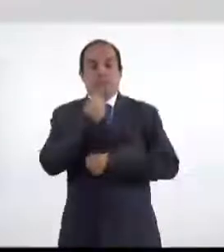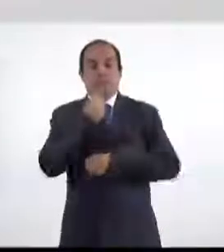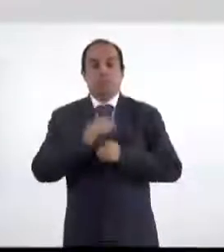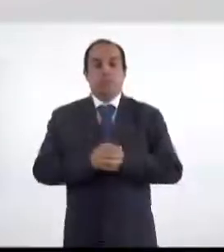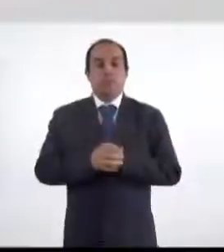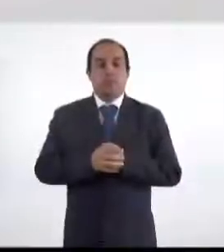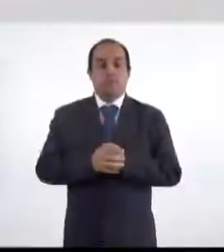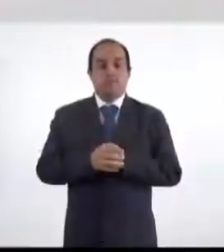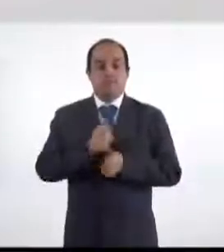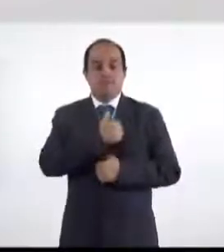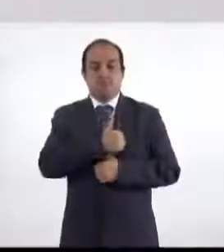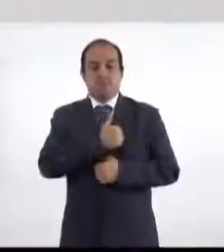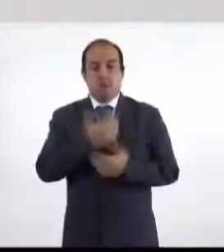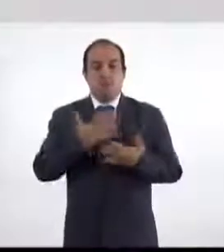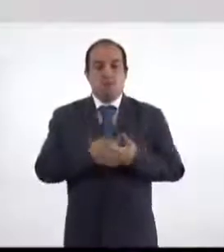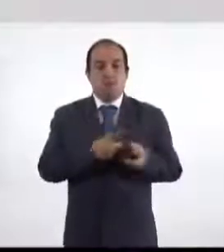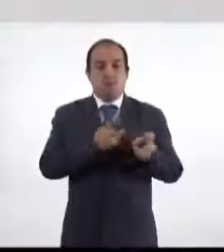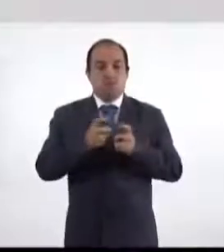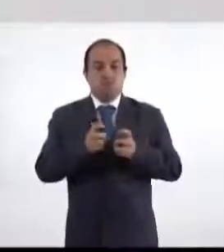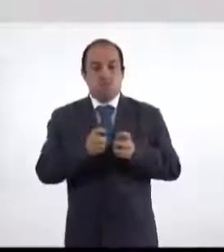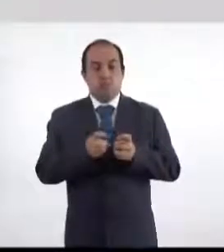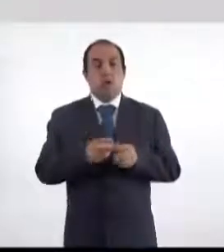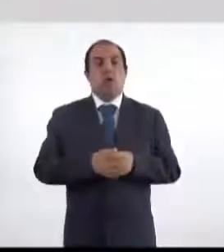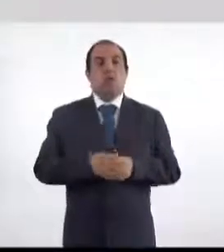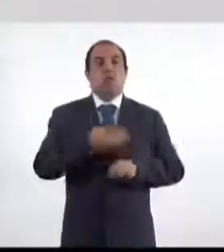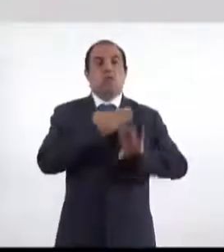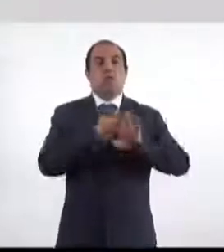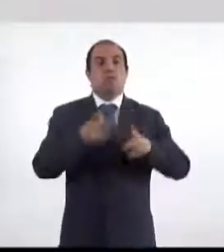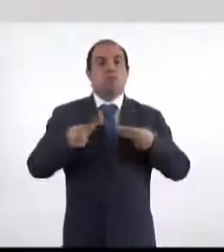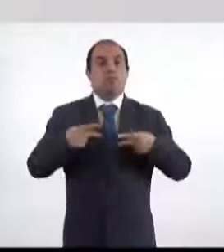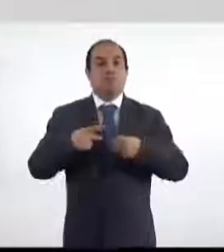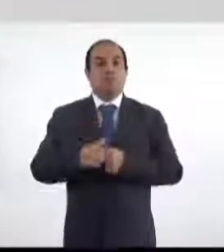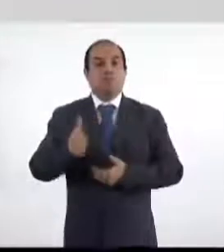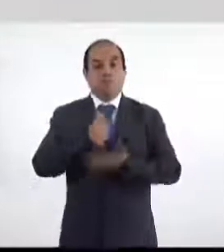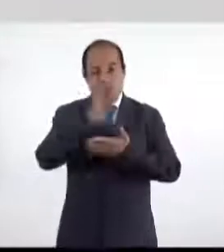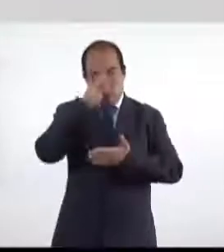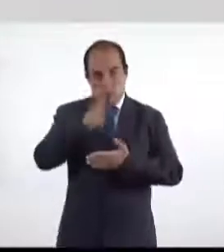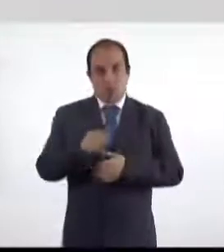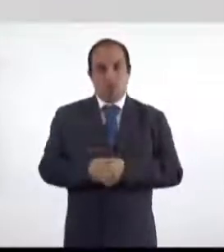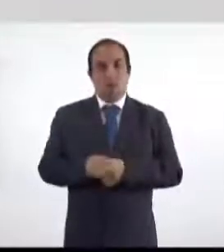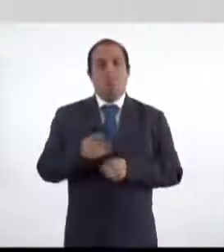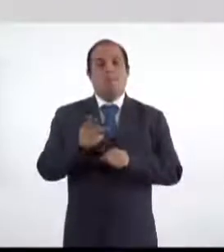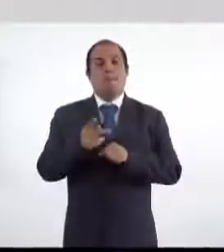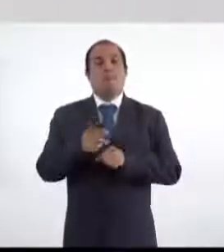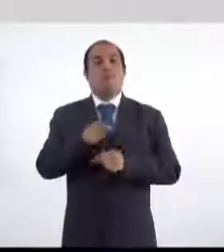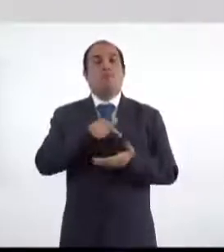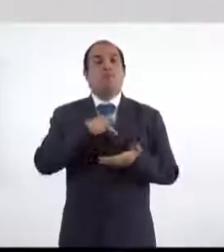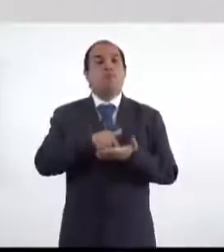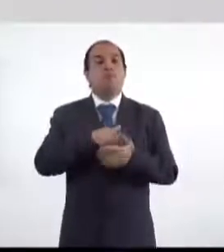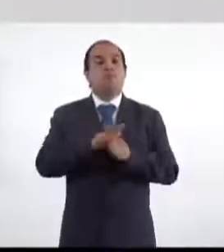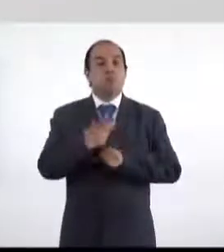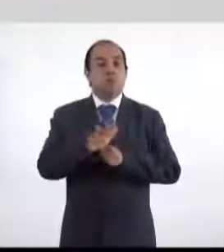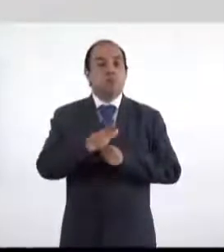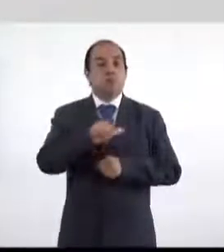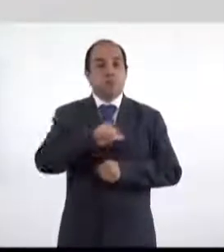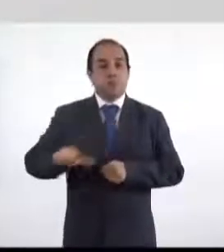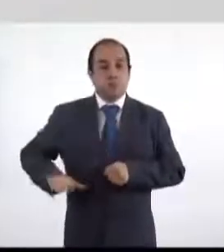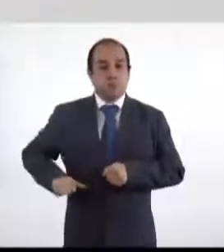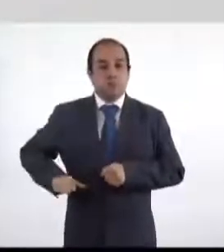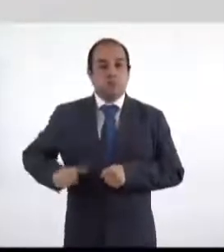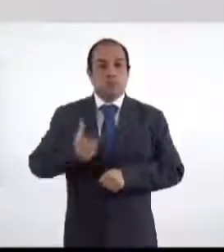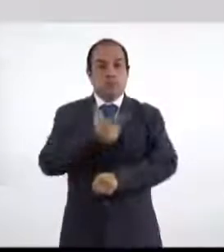del país, confirmó hoy el titular de la Secretaría de Seguridad Ciudadana de la Ciudad de México, Omar García Harfuch.